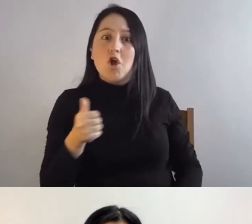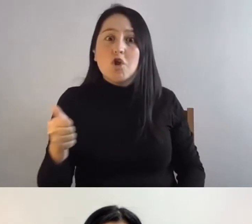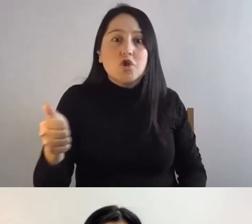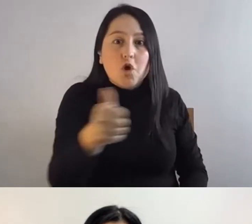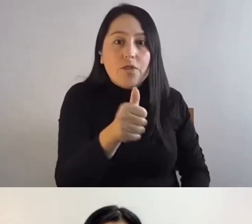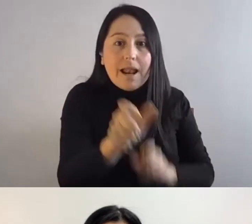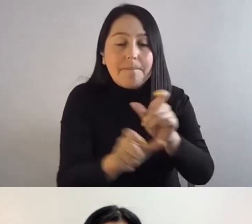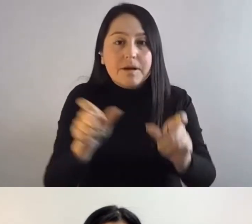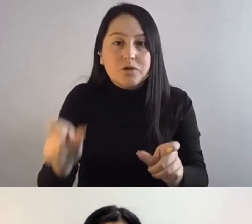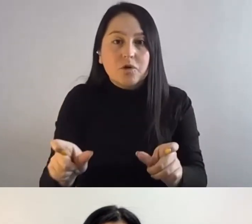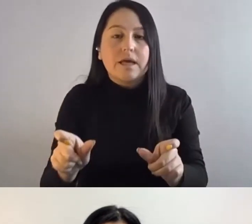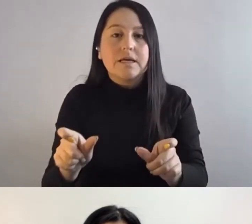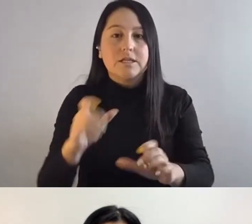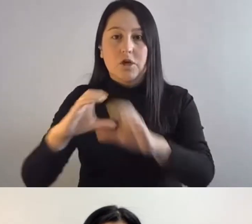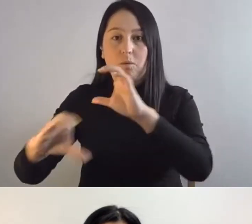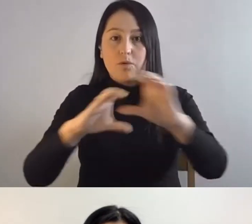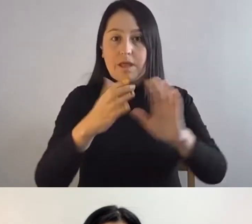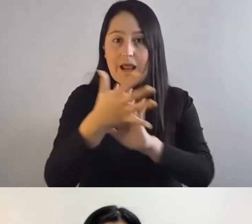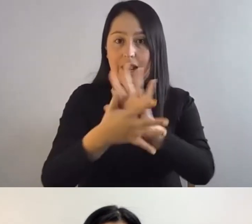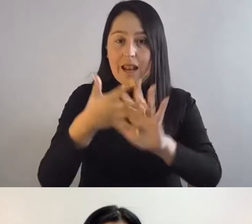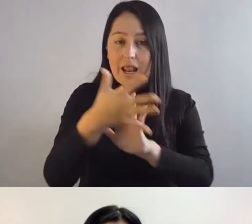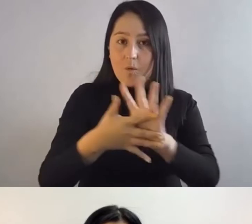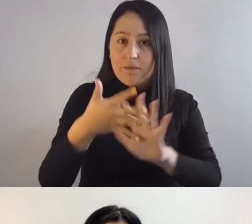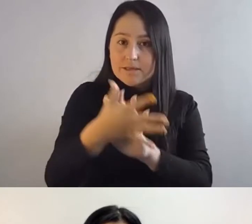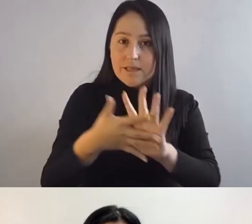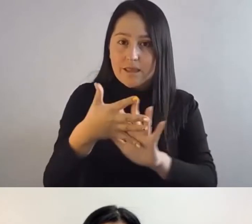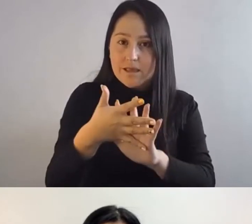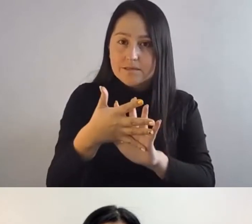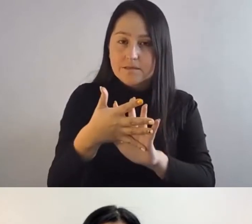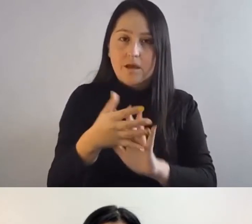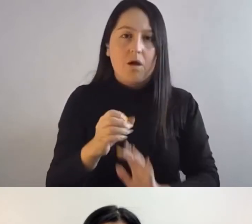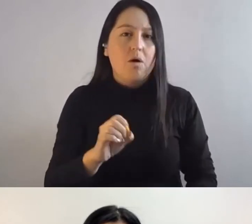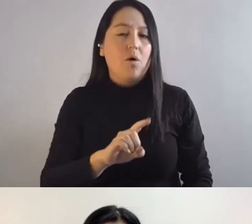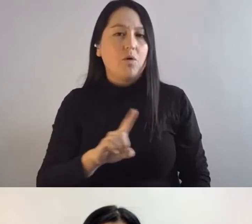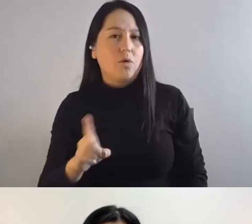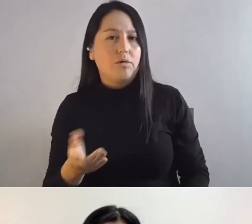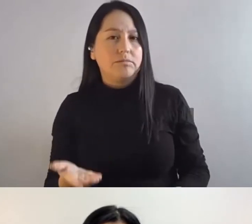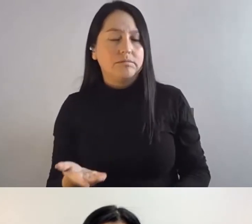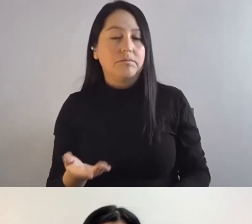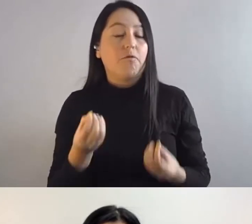Me parece una muy buena pregunta.